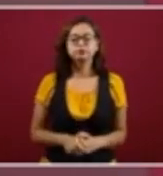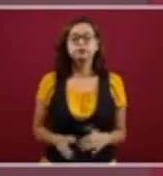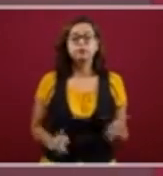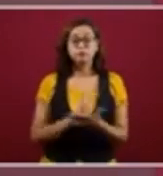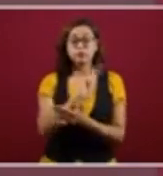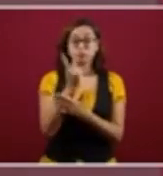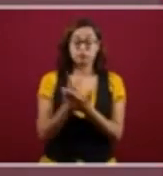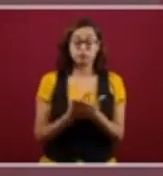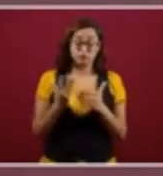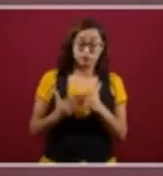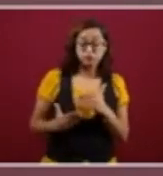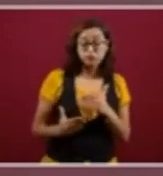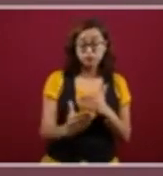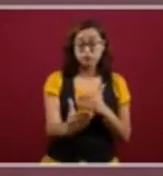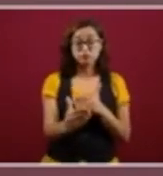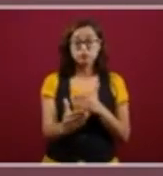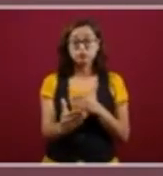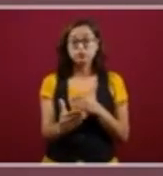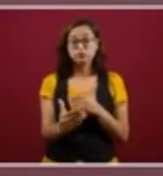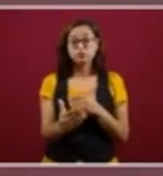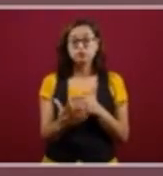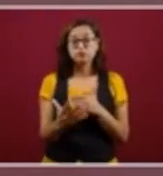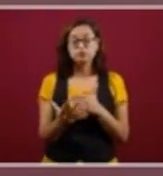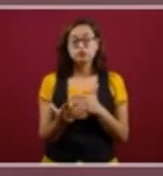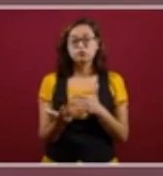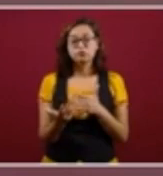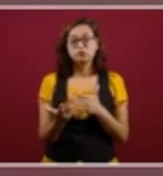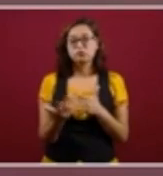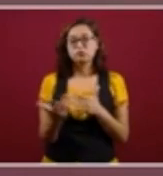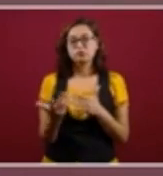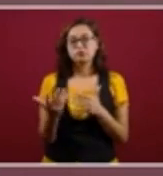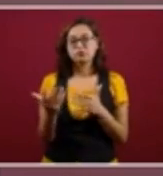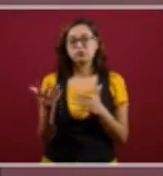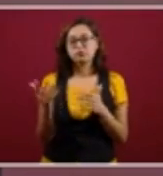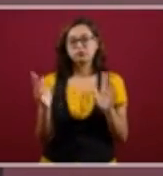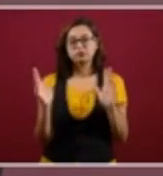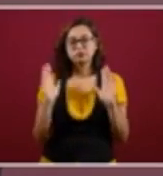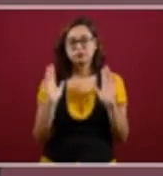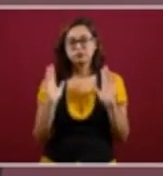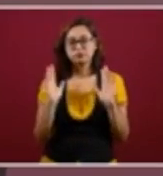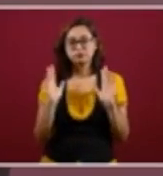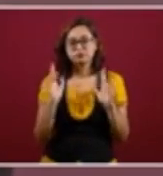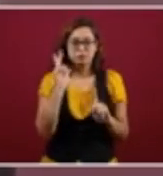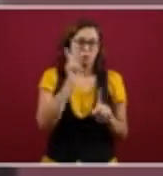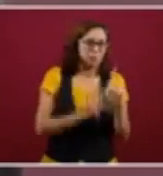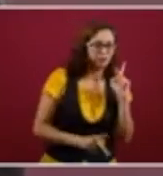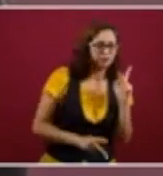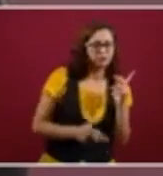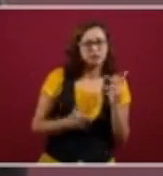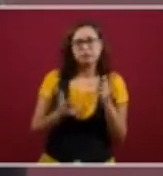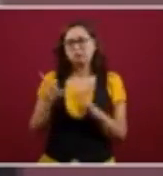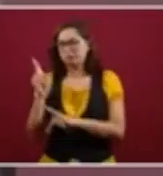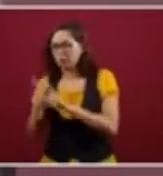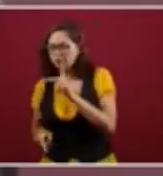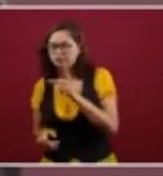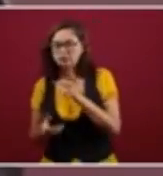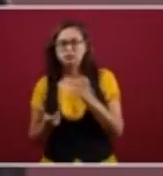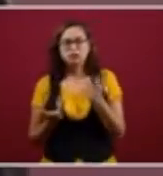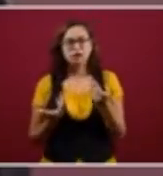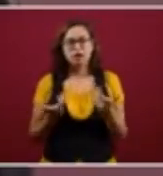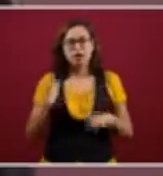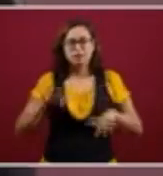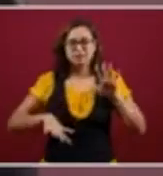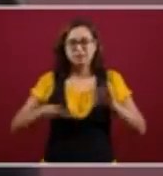programa, porque no quiero que se conozca una parte, además, gente que uno